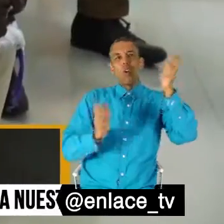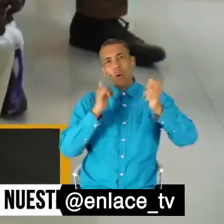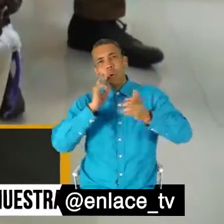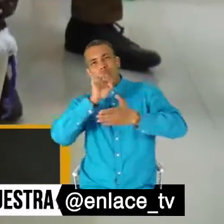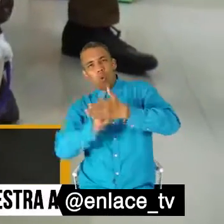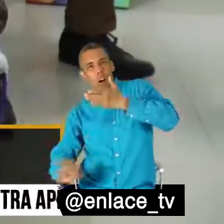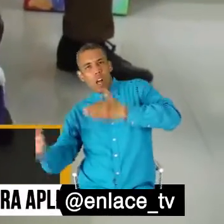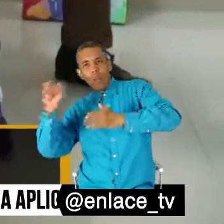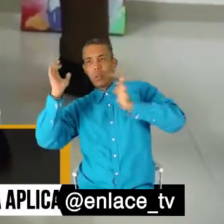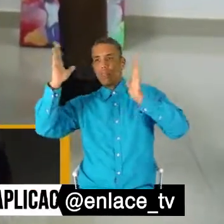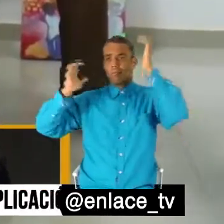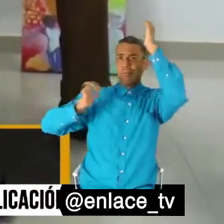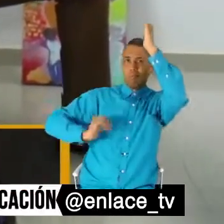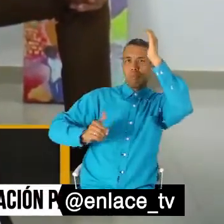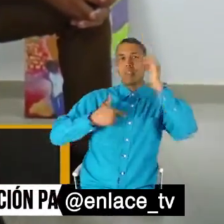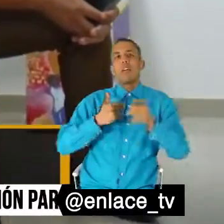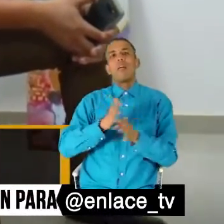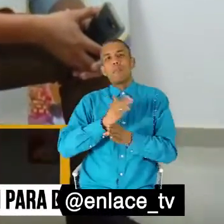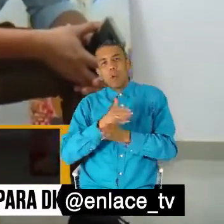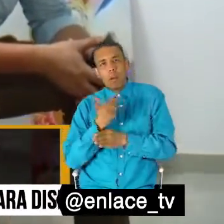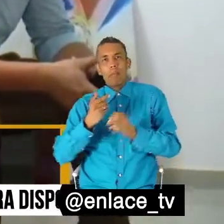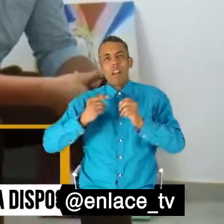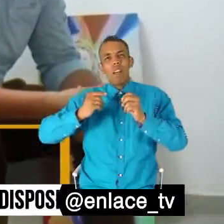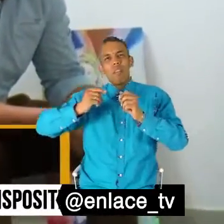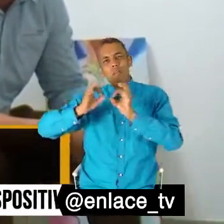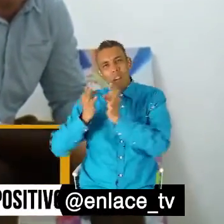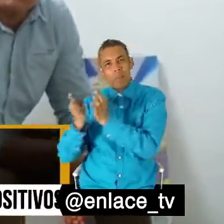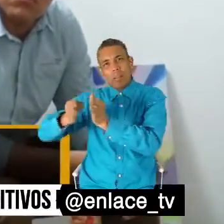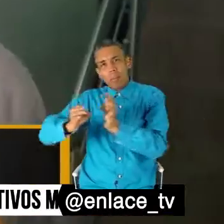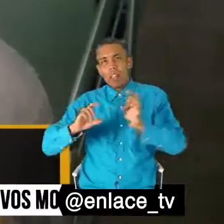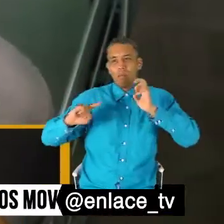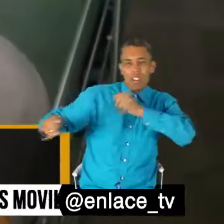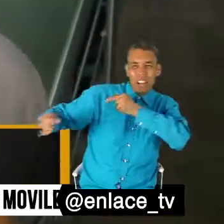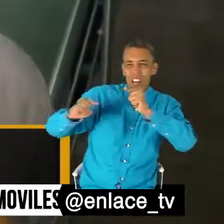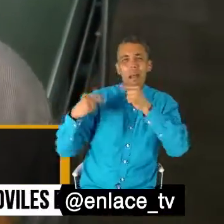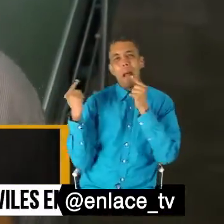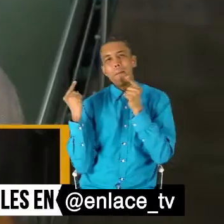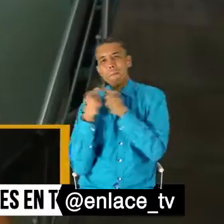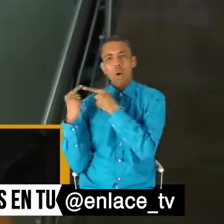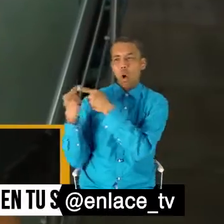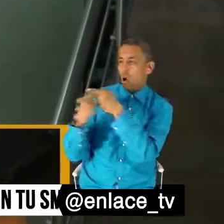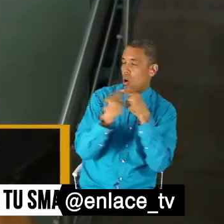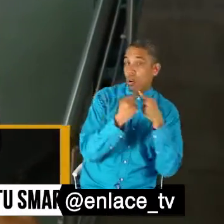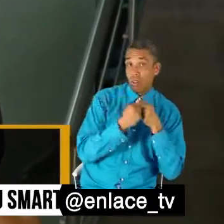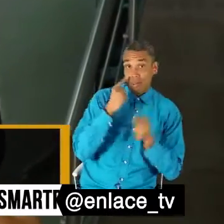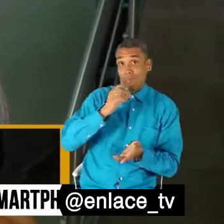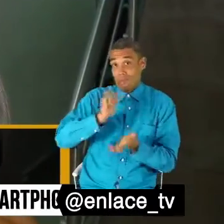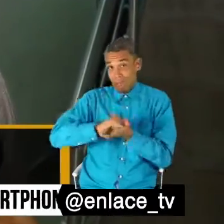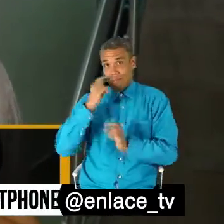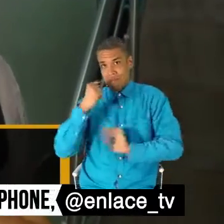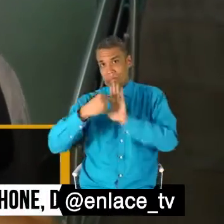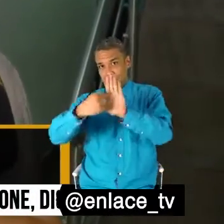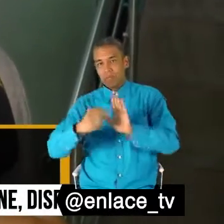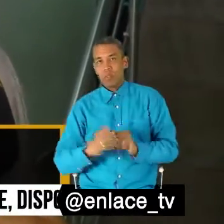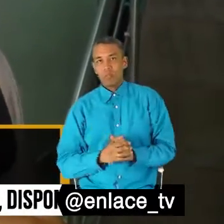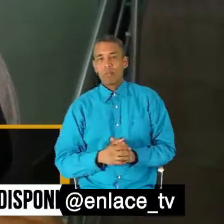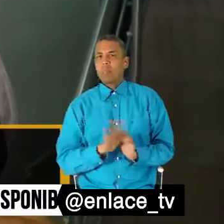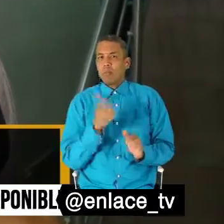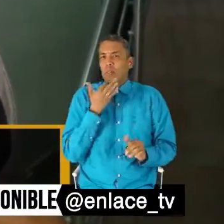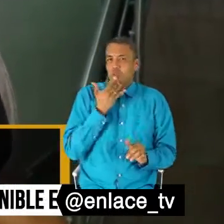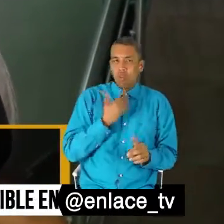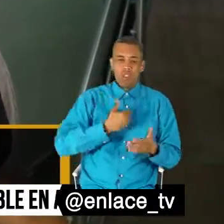e intrafamiliar, una problemática que aumenta cada día en el municipio. La historia que se cuenta a través de la gama de